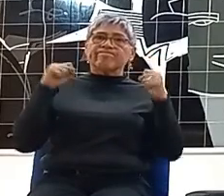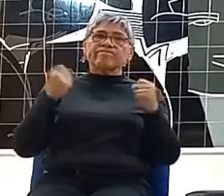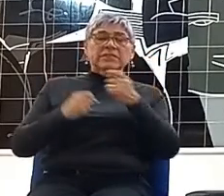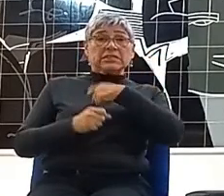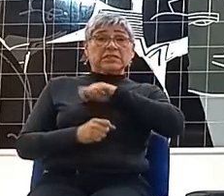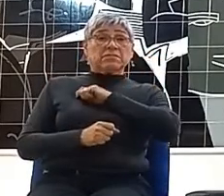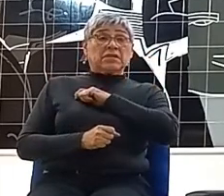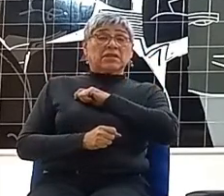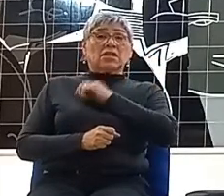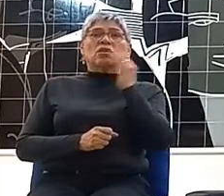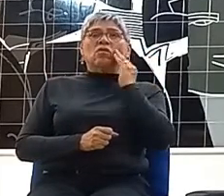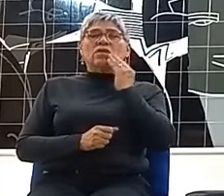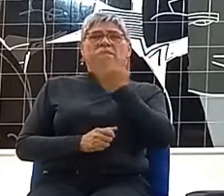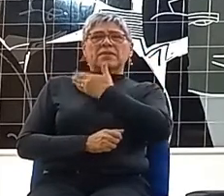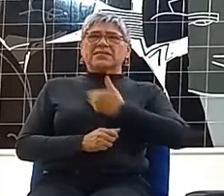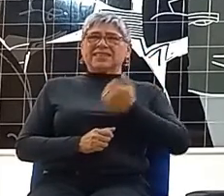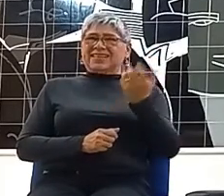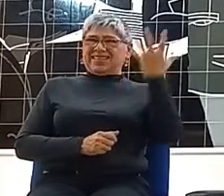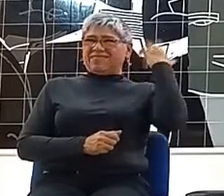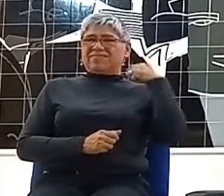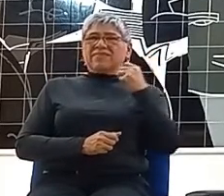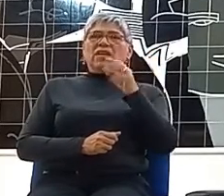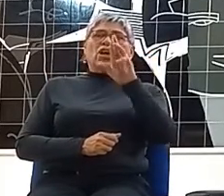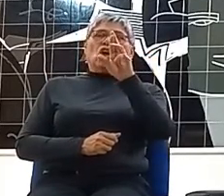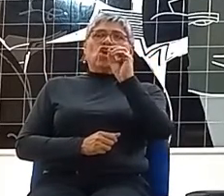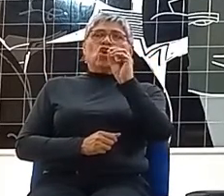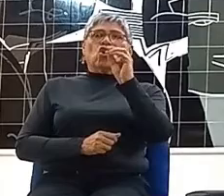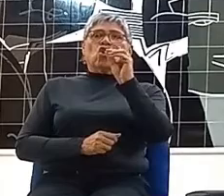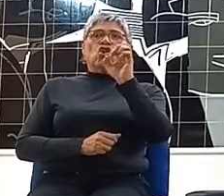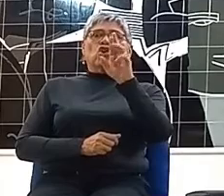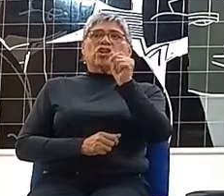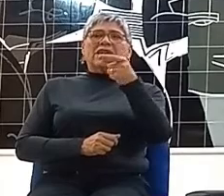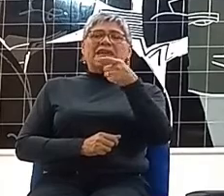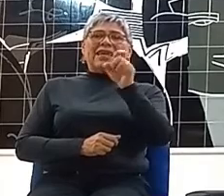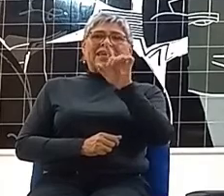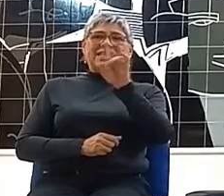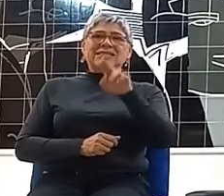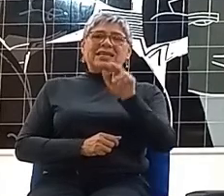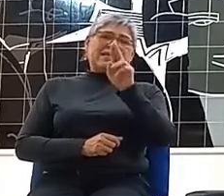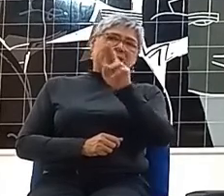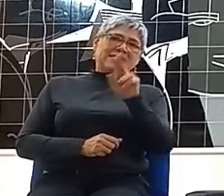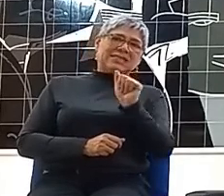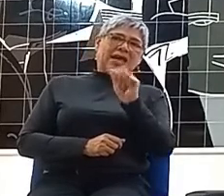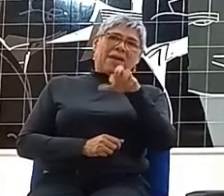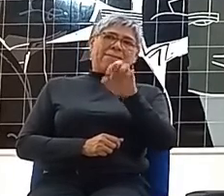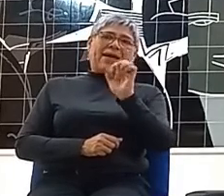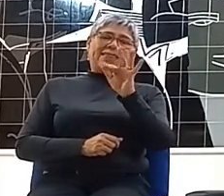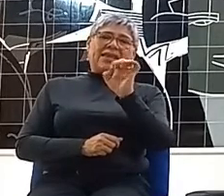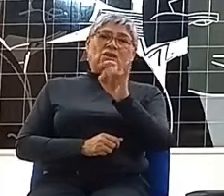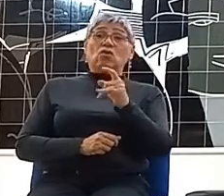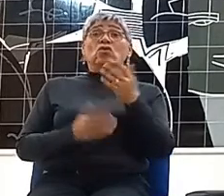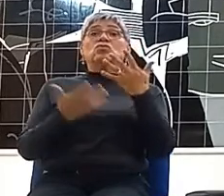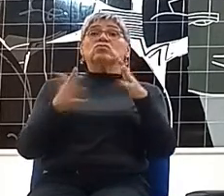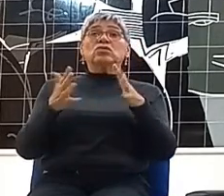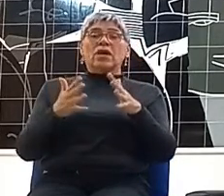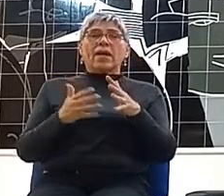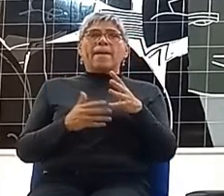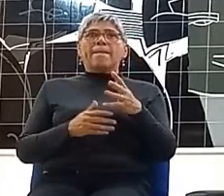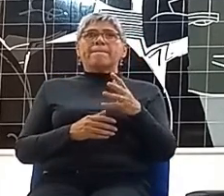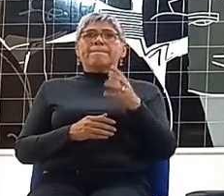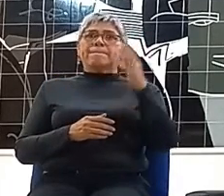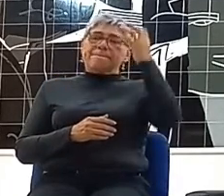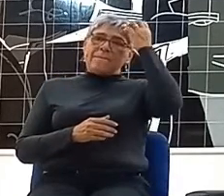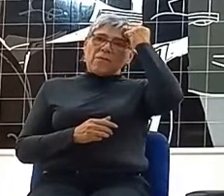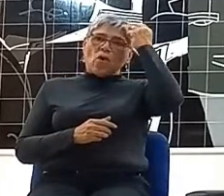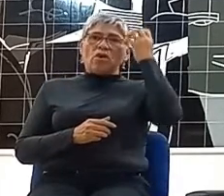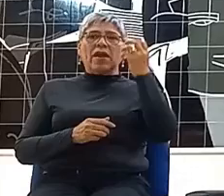era presidente Rodríguez Zapatero, sobre el tema de la memoria de las víctimas y la memoria